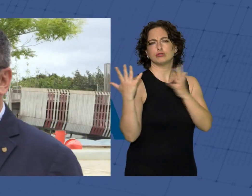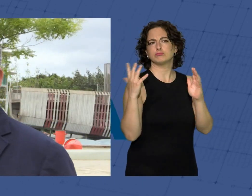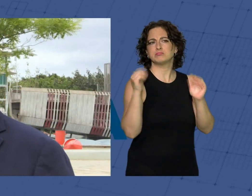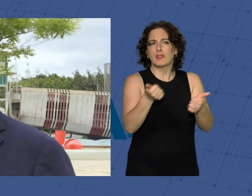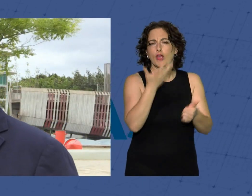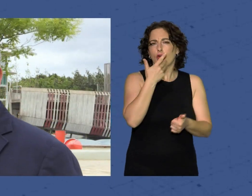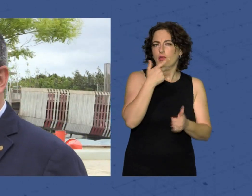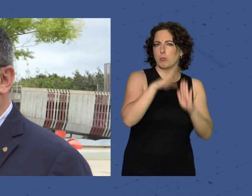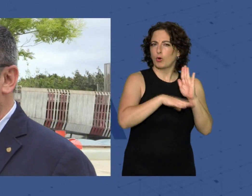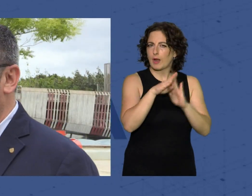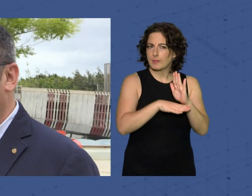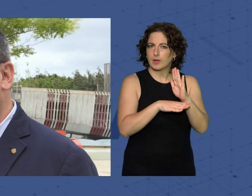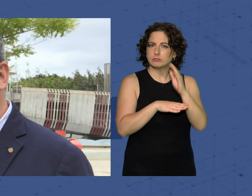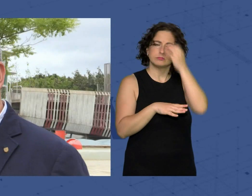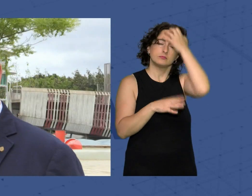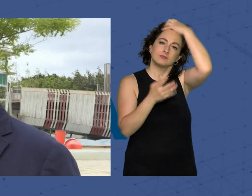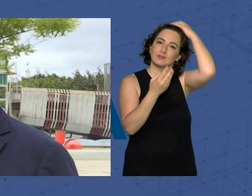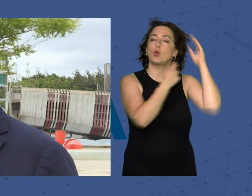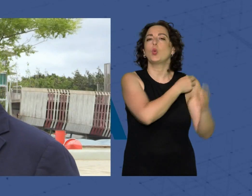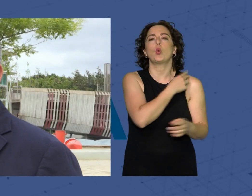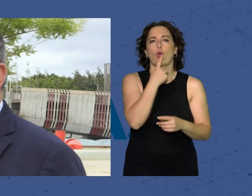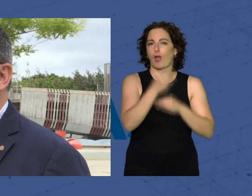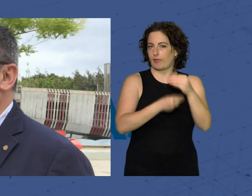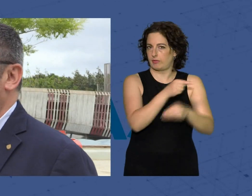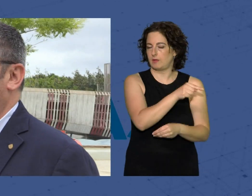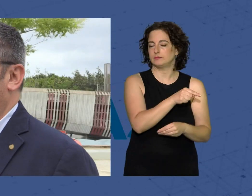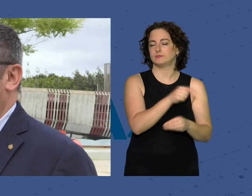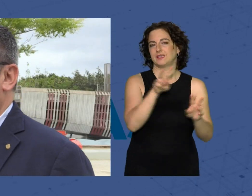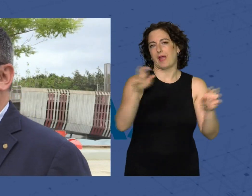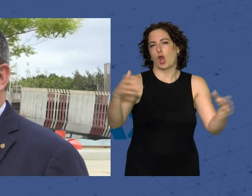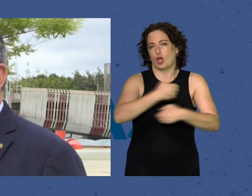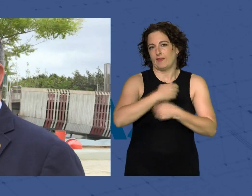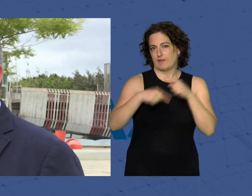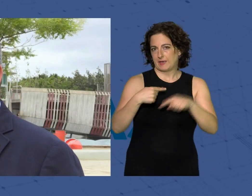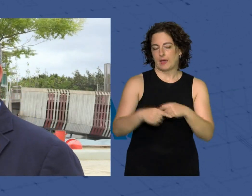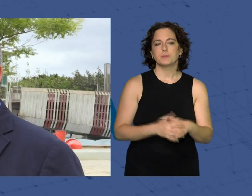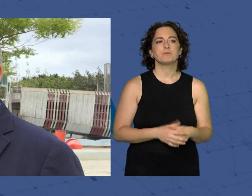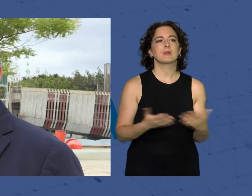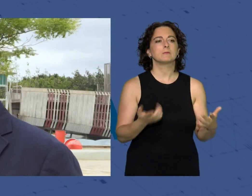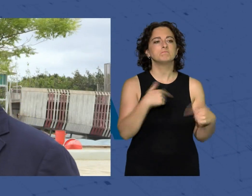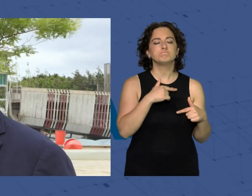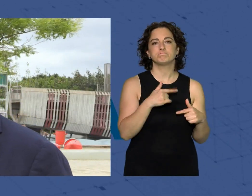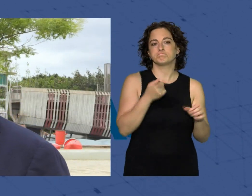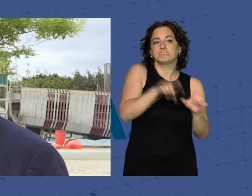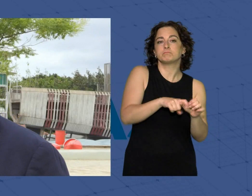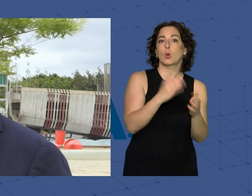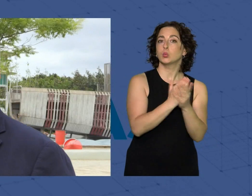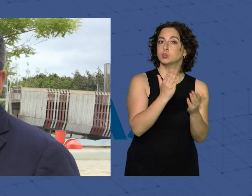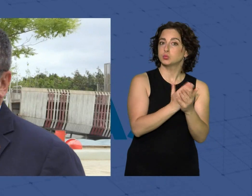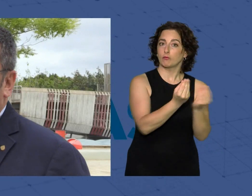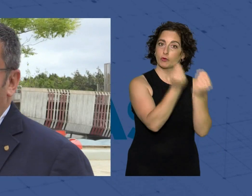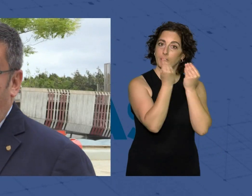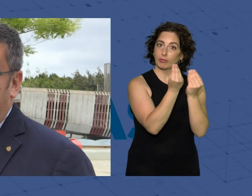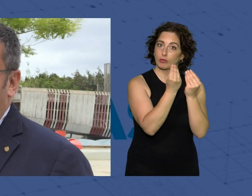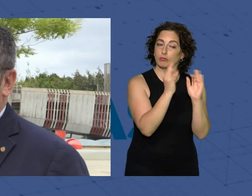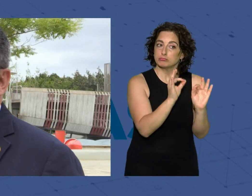que lleva Cruz Roja sobre acogimiento familiar y nos apuntamos a un curso de formación que